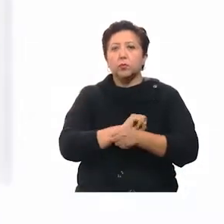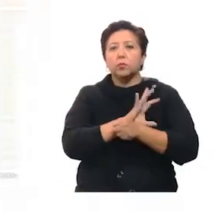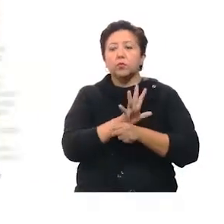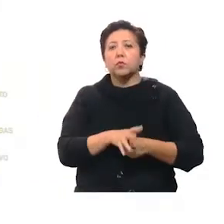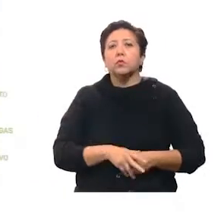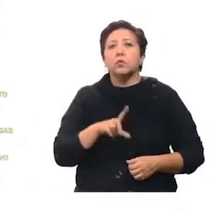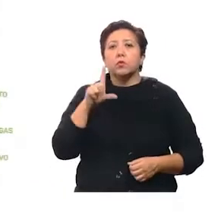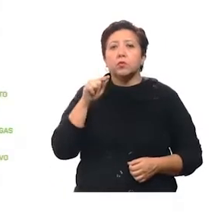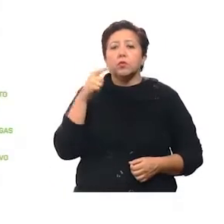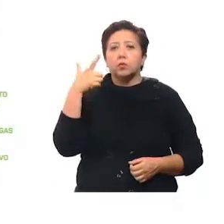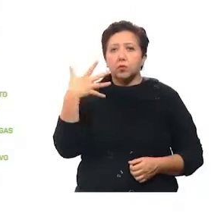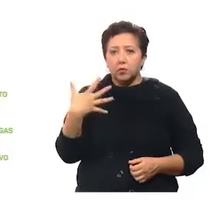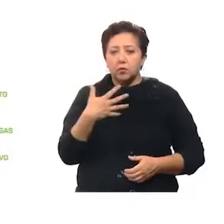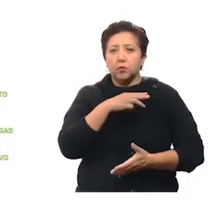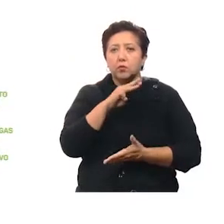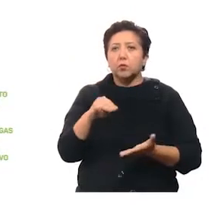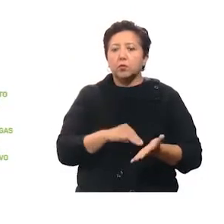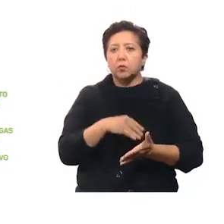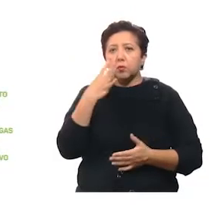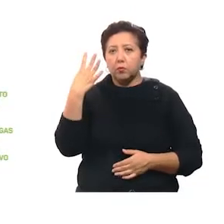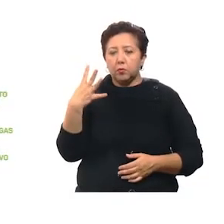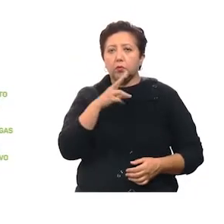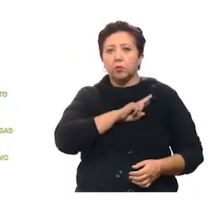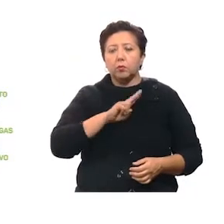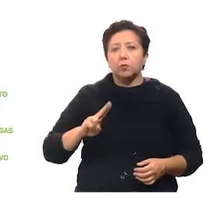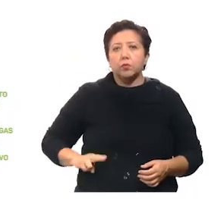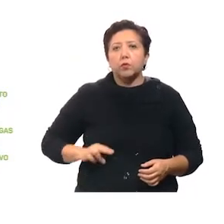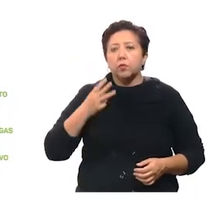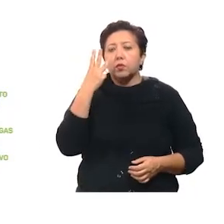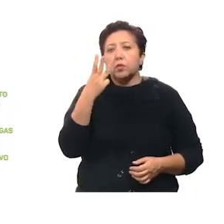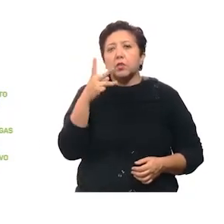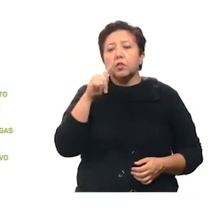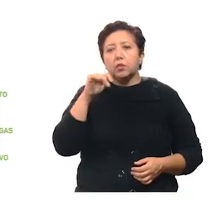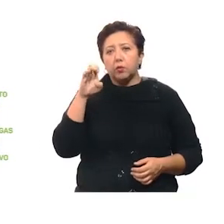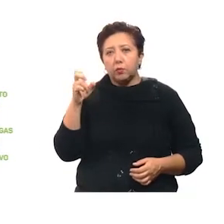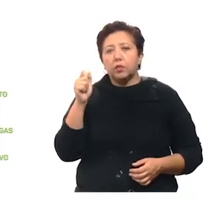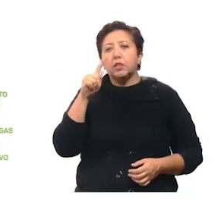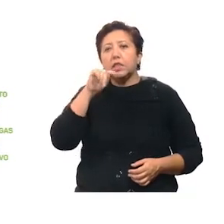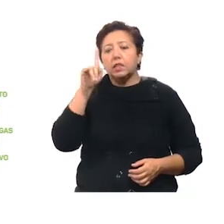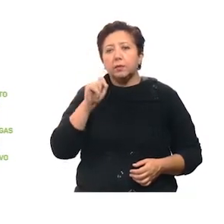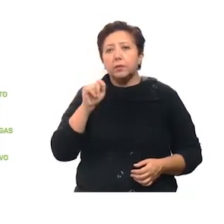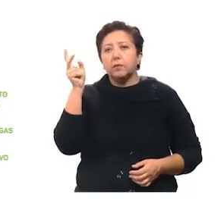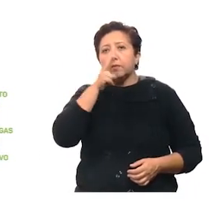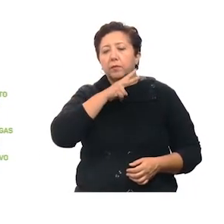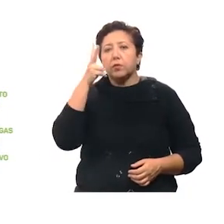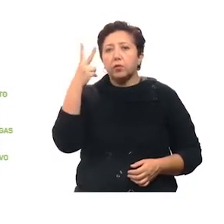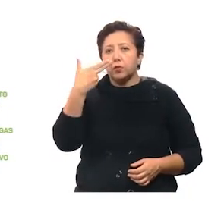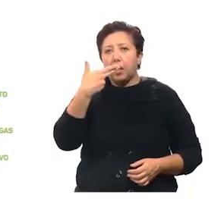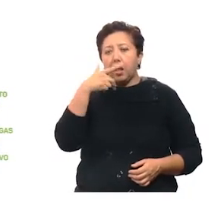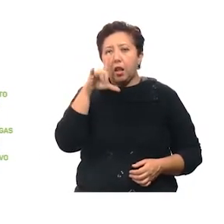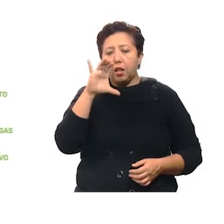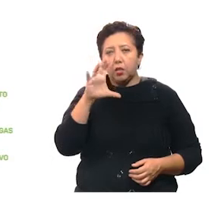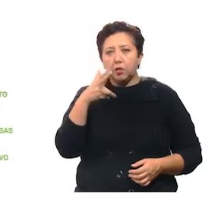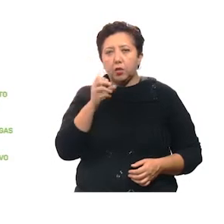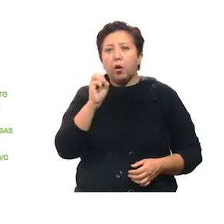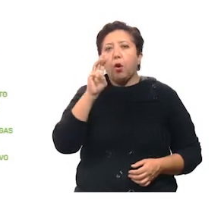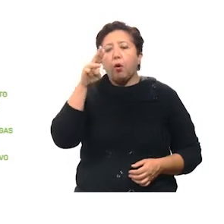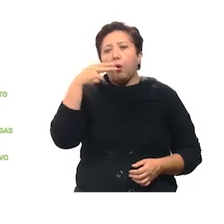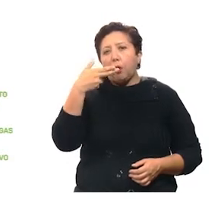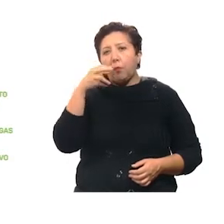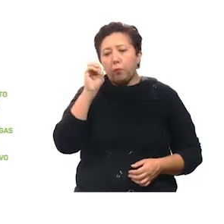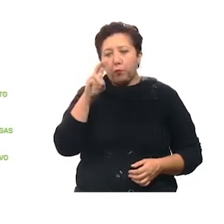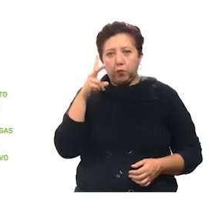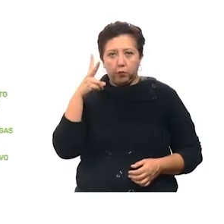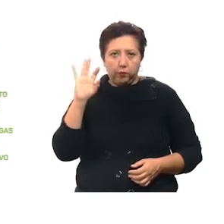coronavirus, 75 en Mérida, 4 en Humán, 3 en Ticul, en Tizimín y en Valladolid, 2 en Jalachó, Jomún, Canacín y